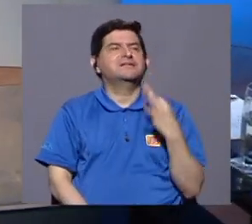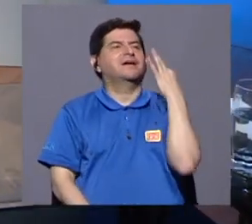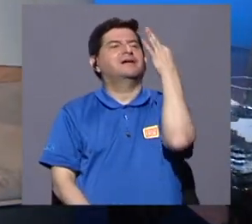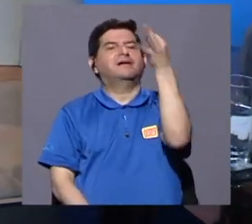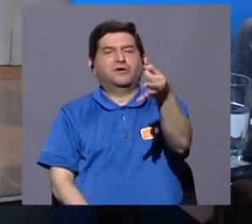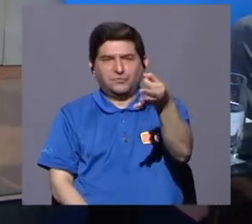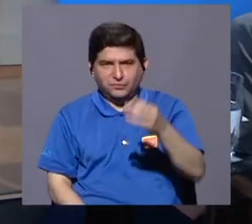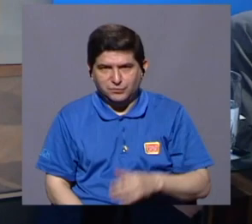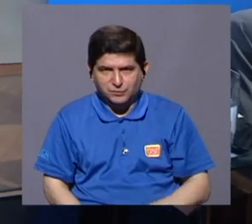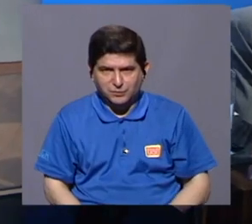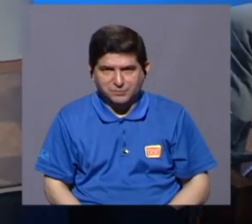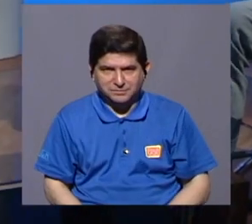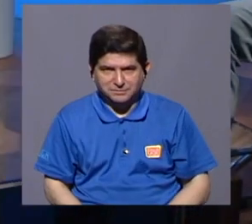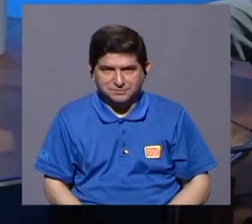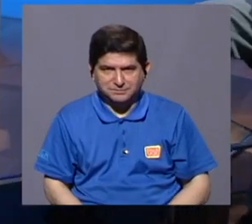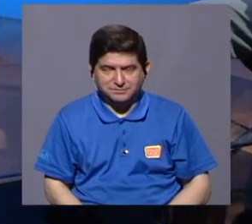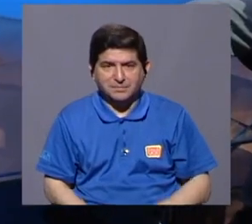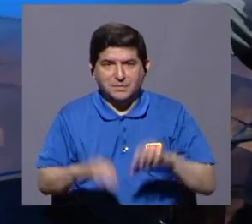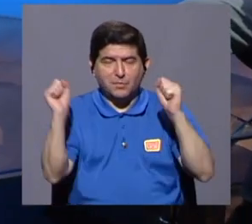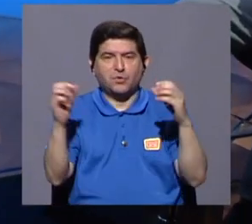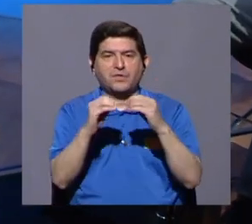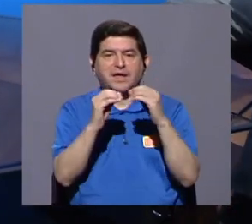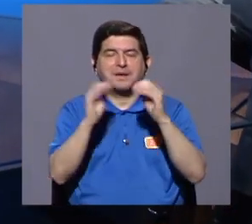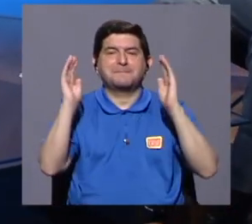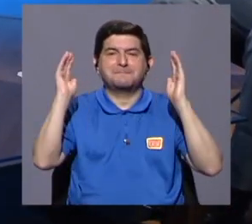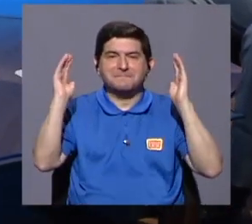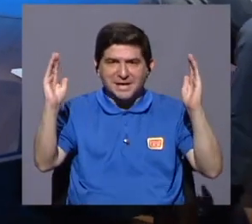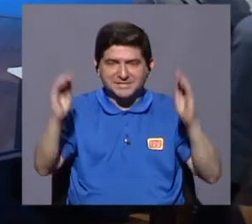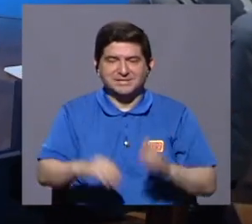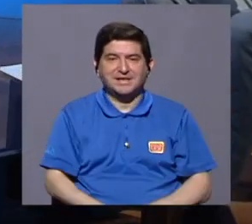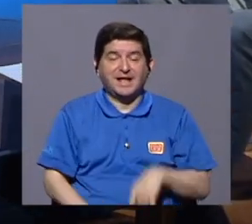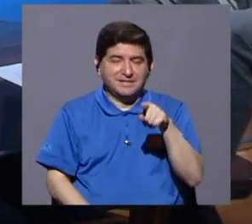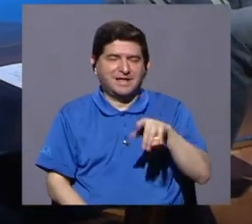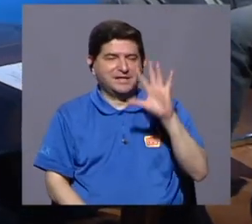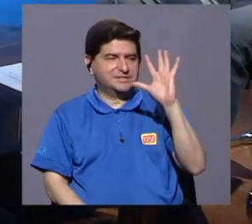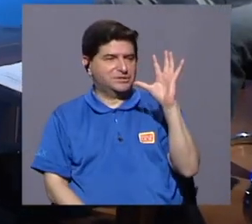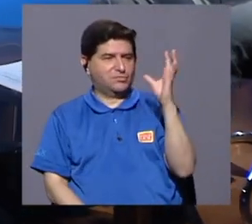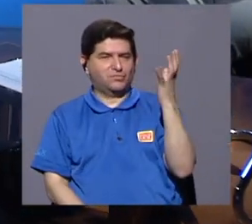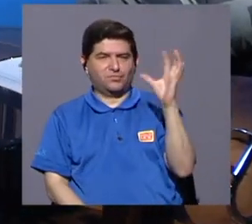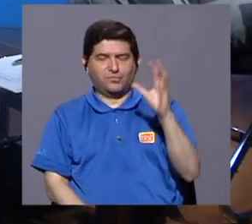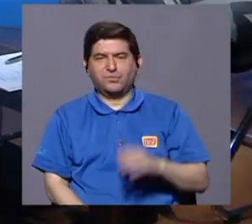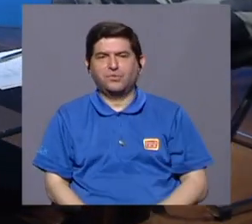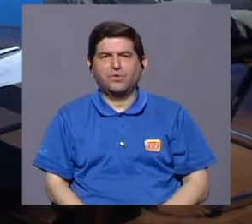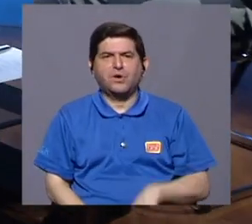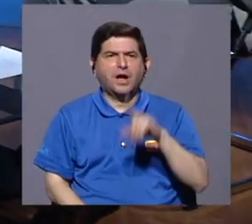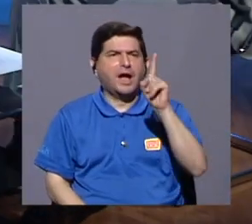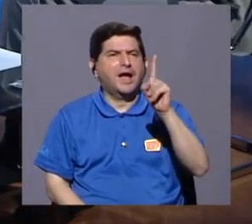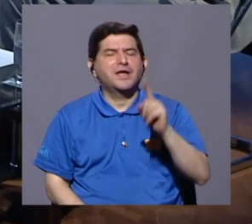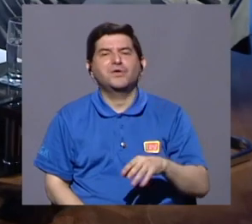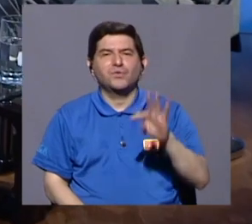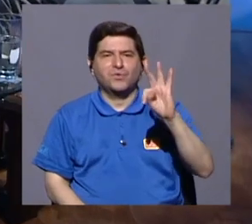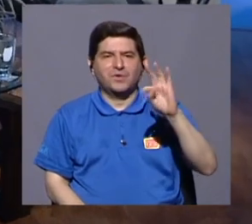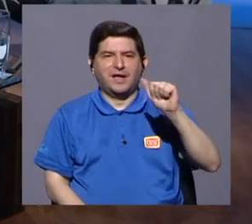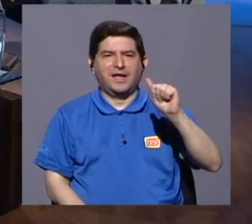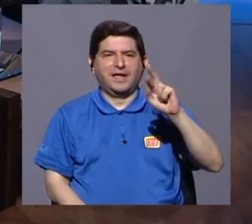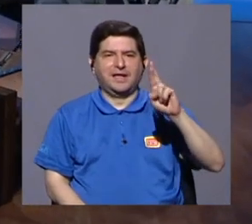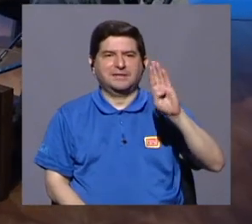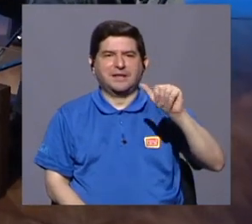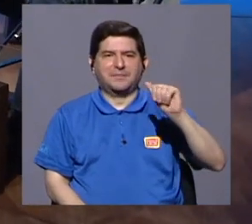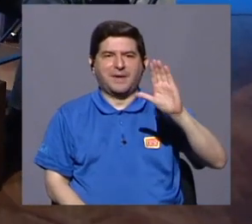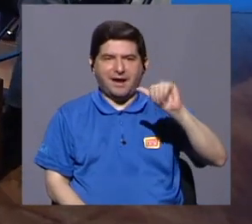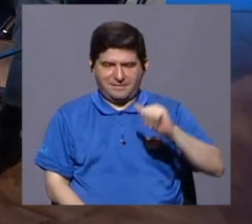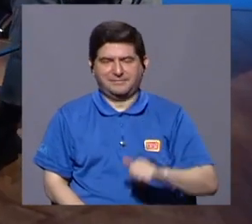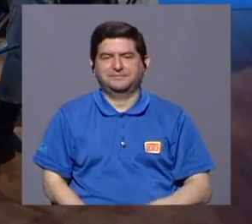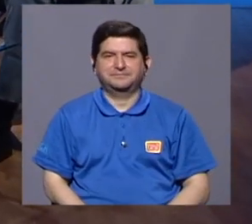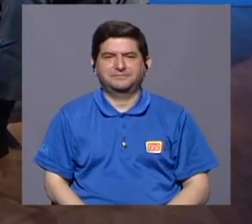poder hacer más grande cada vez el radio observatorio hay una antena en tarbaca verdad que